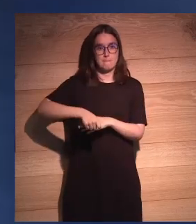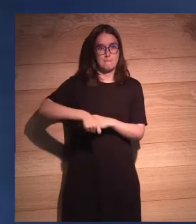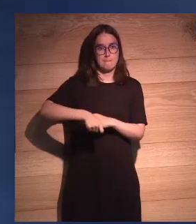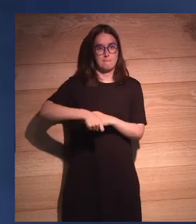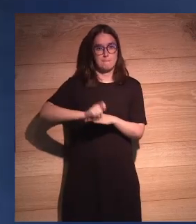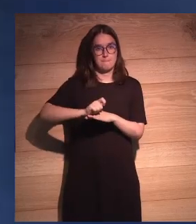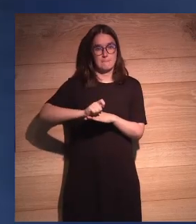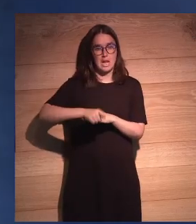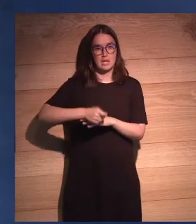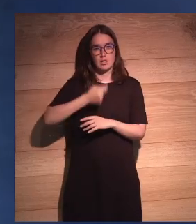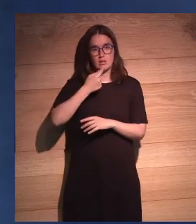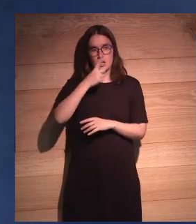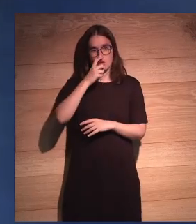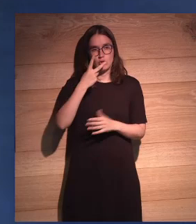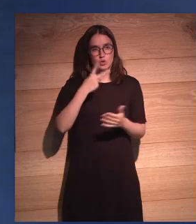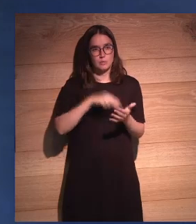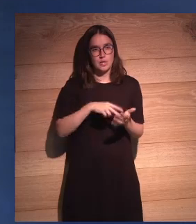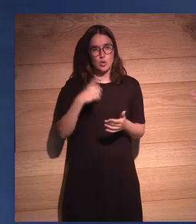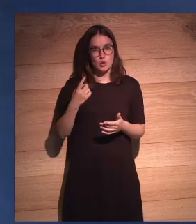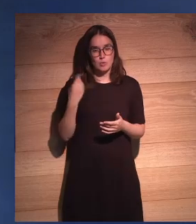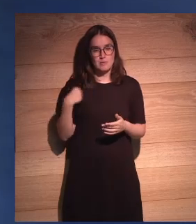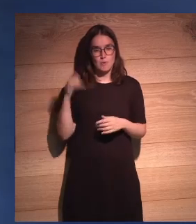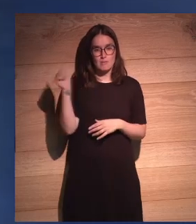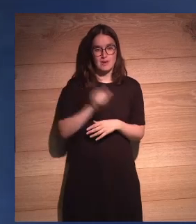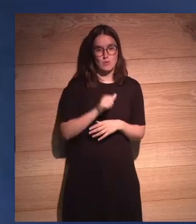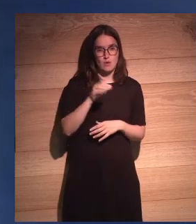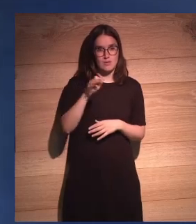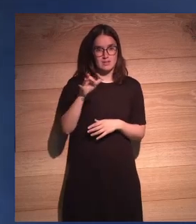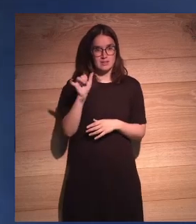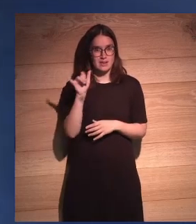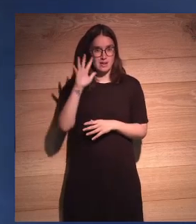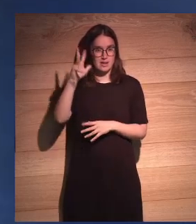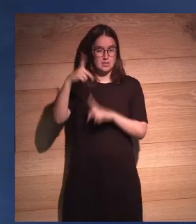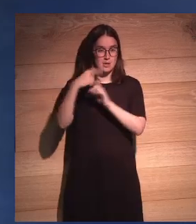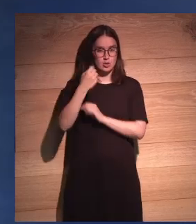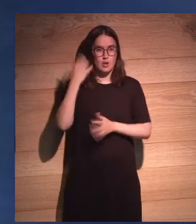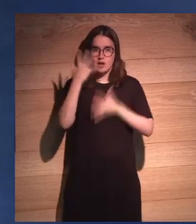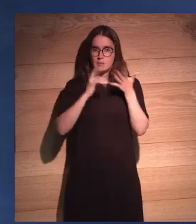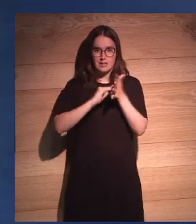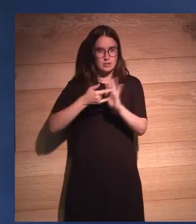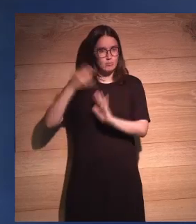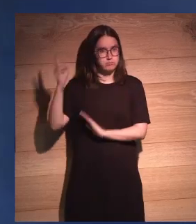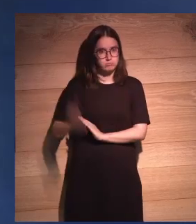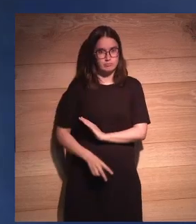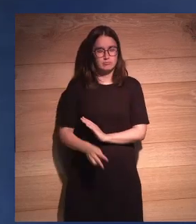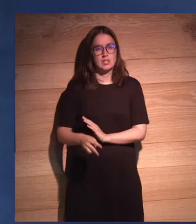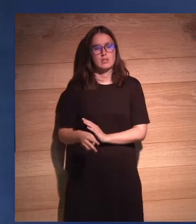¿no? El comienzo de 2001, Odisea en el espacio, somos exactamente eso, somos animales tecnológicos y en eso creo